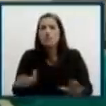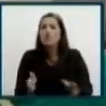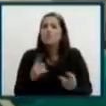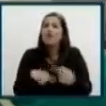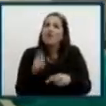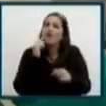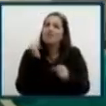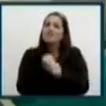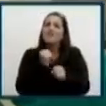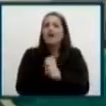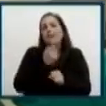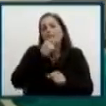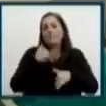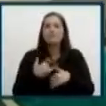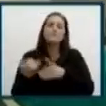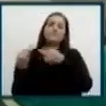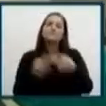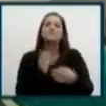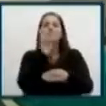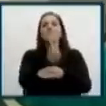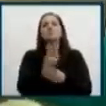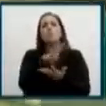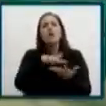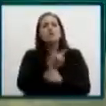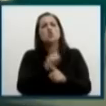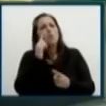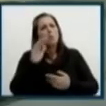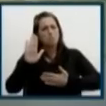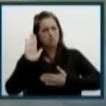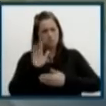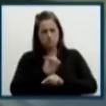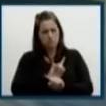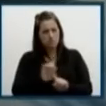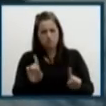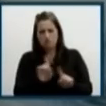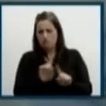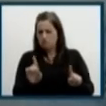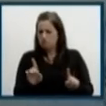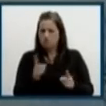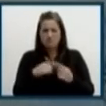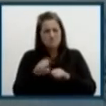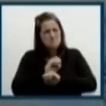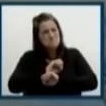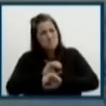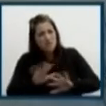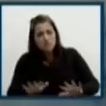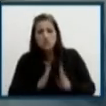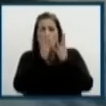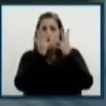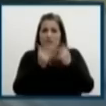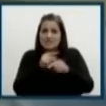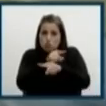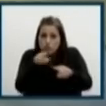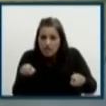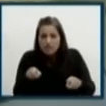decía, llegaba a los barrios y decía, no vengo a prometer nada, el clientelismo político es en casa de la patria y organícense, para mí lo importante es que